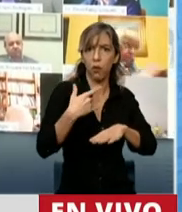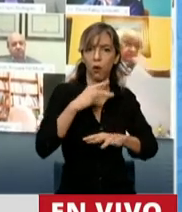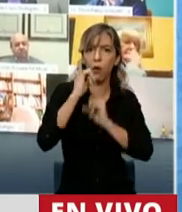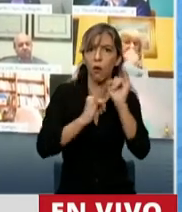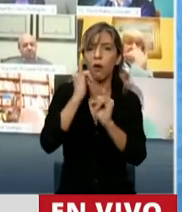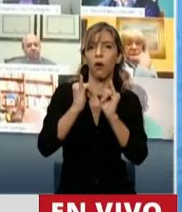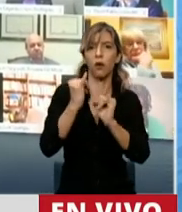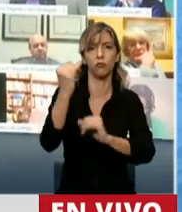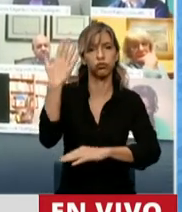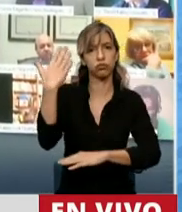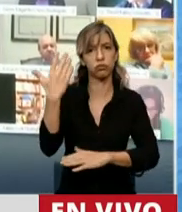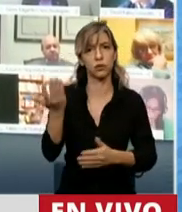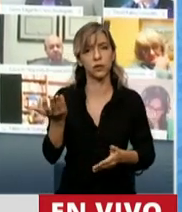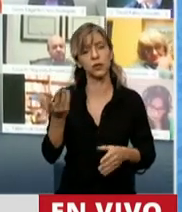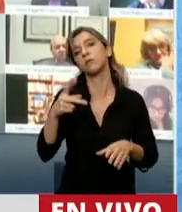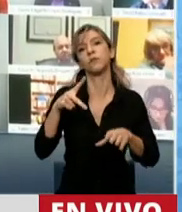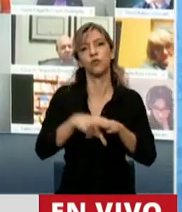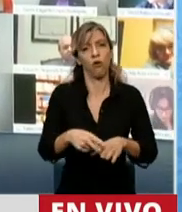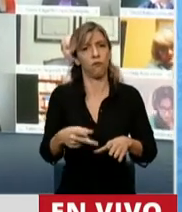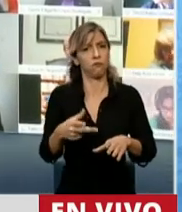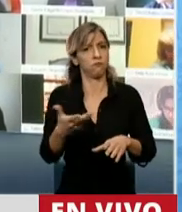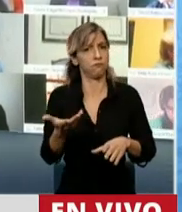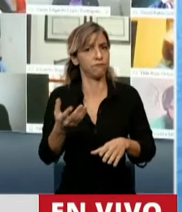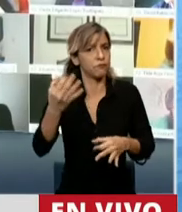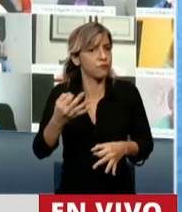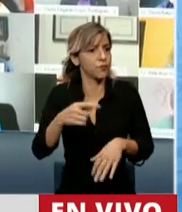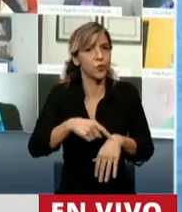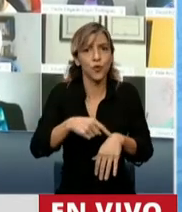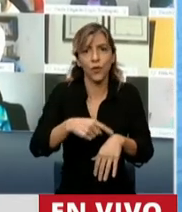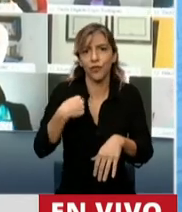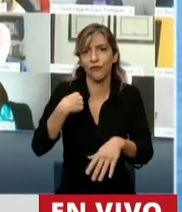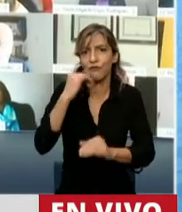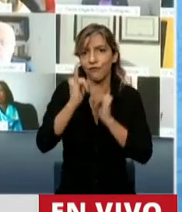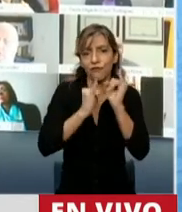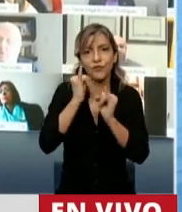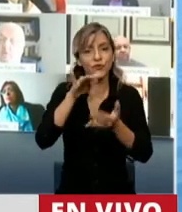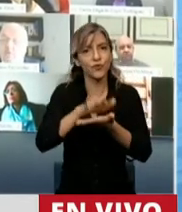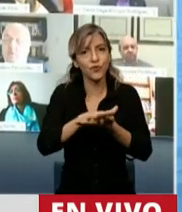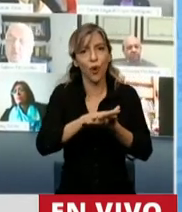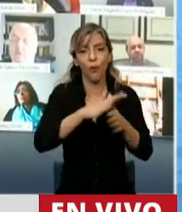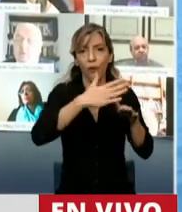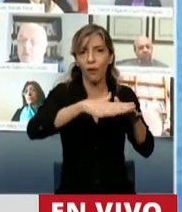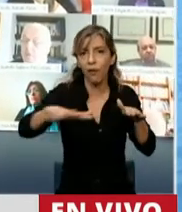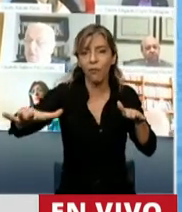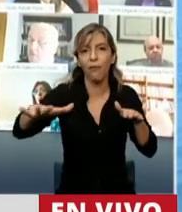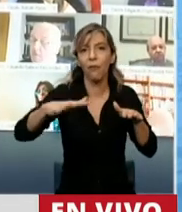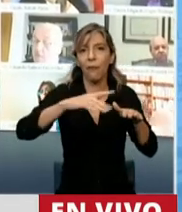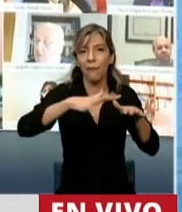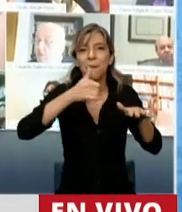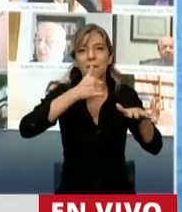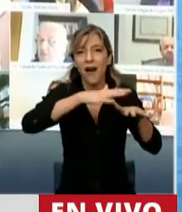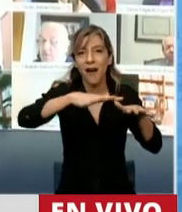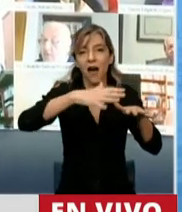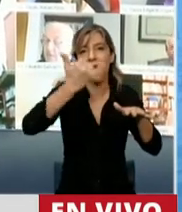en el caso que estaba puntualizando sobre los espacios marítimos desamparados, desguarnecidos que tiene